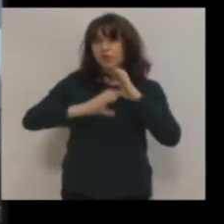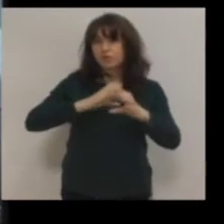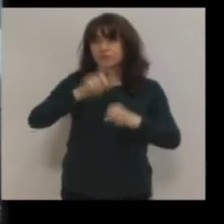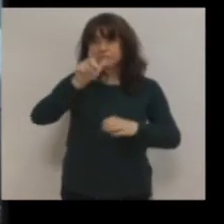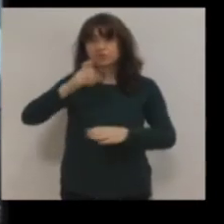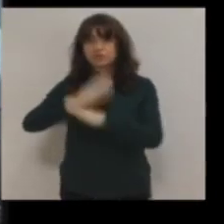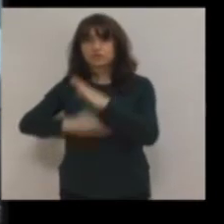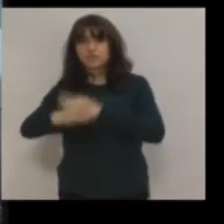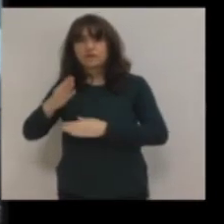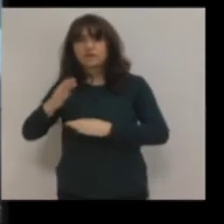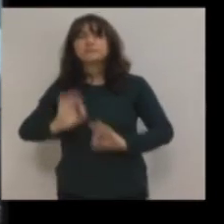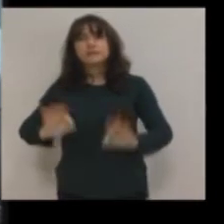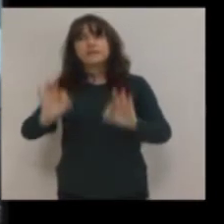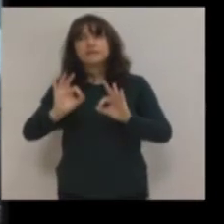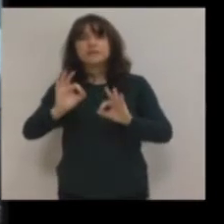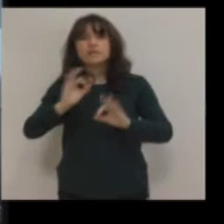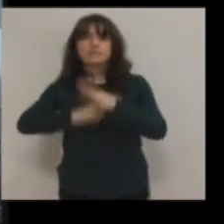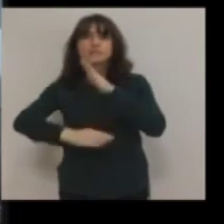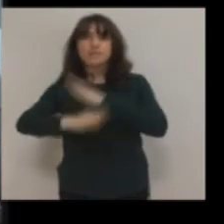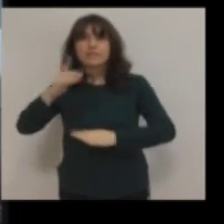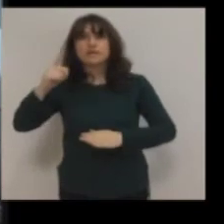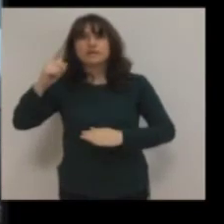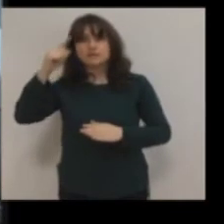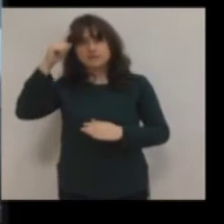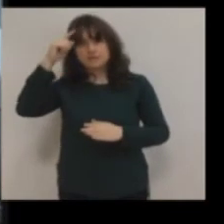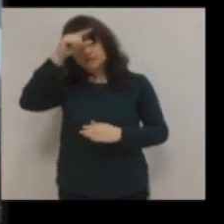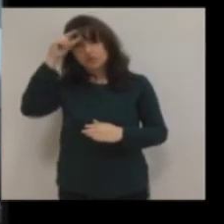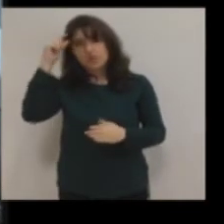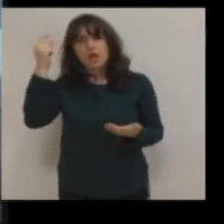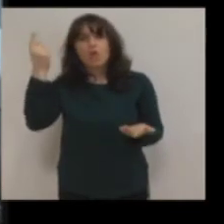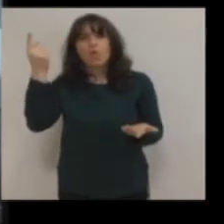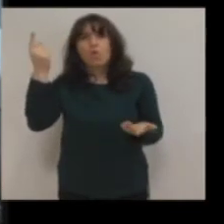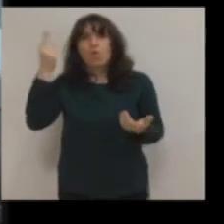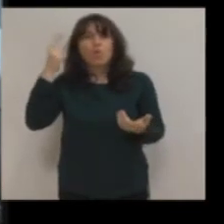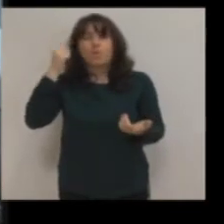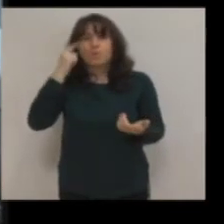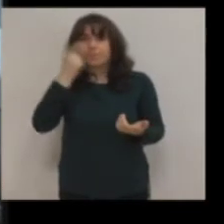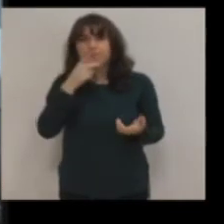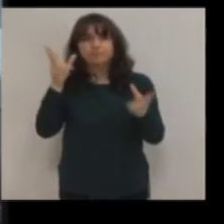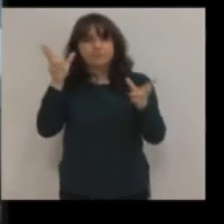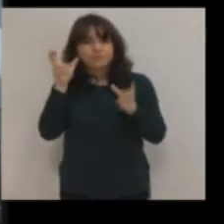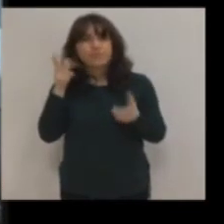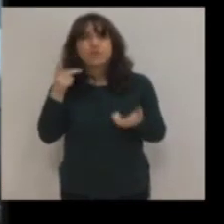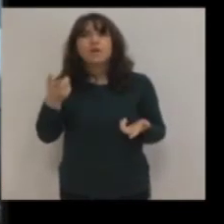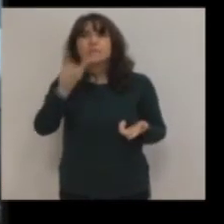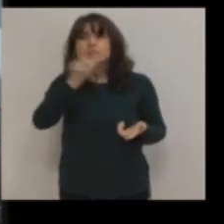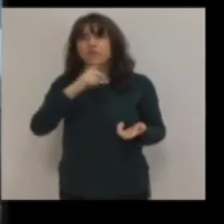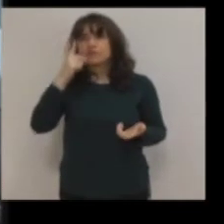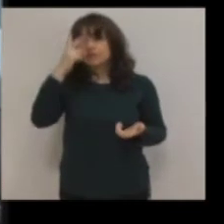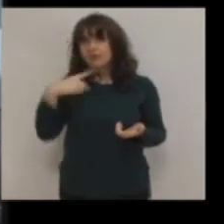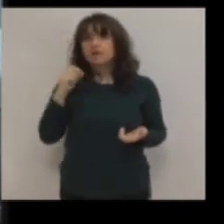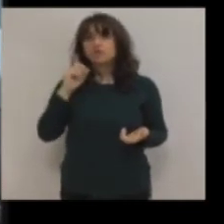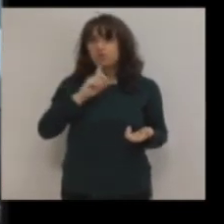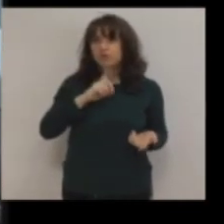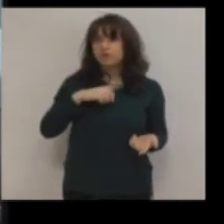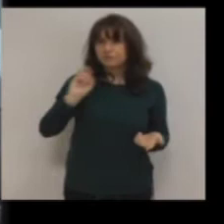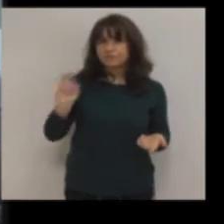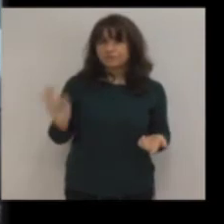con discapacidad, especialmente discapacidad sensorial o discapacidad de personas ciegas, personas sordas? Es